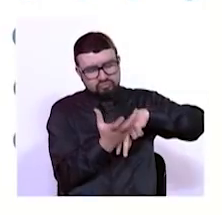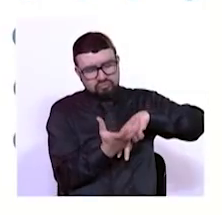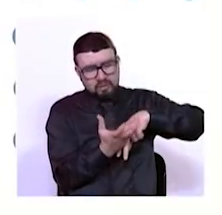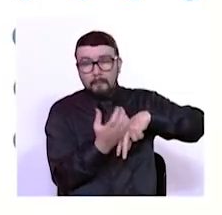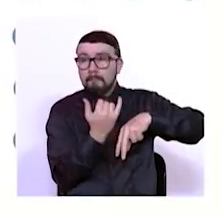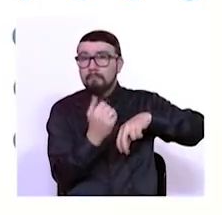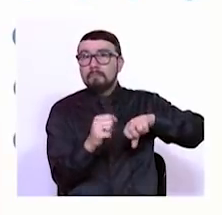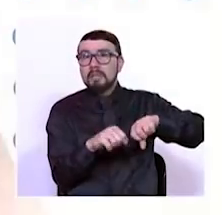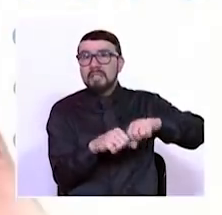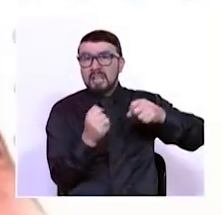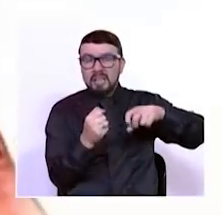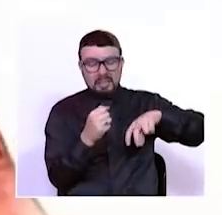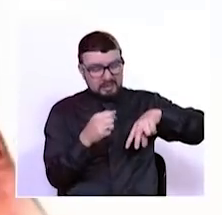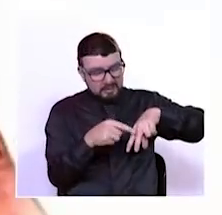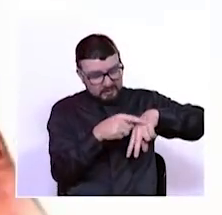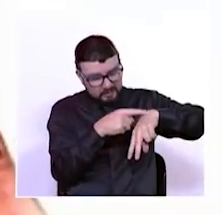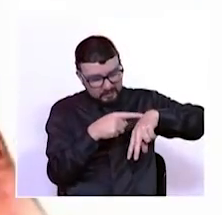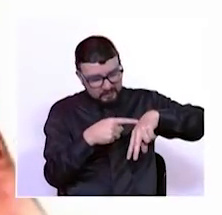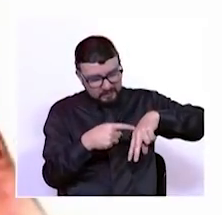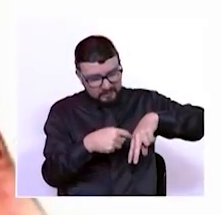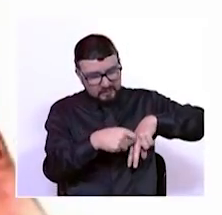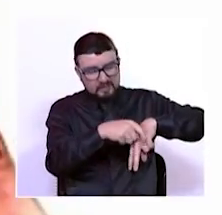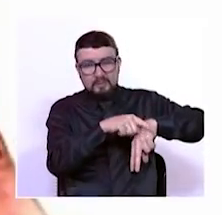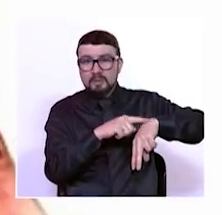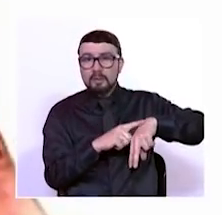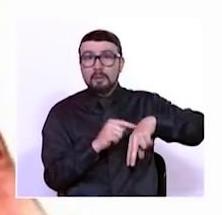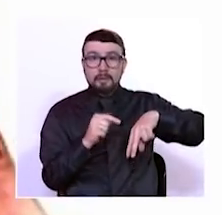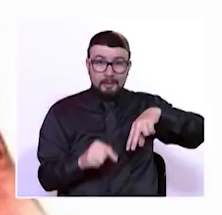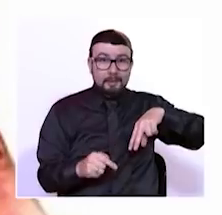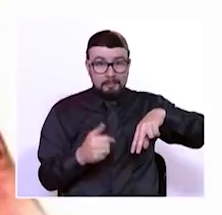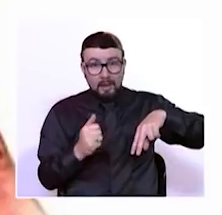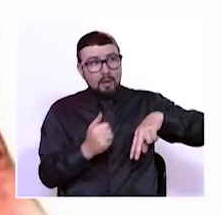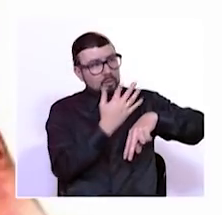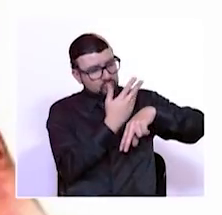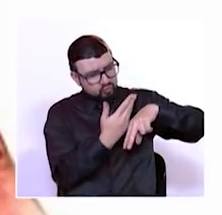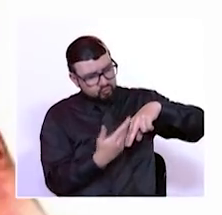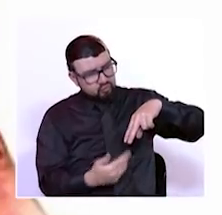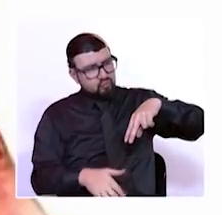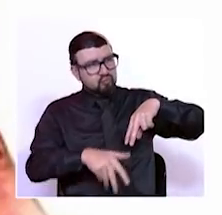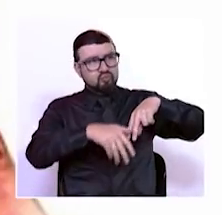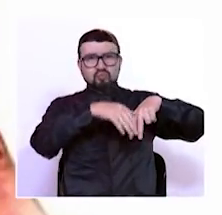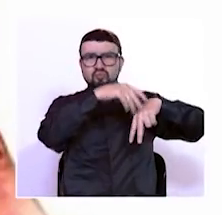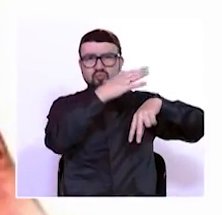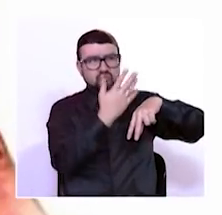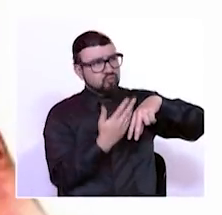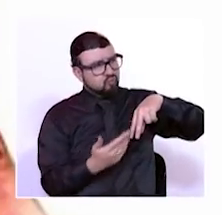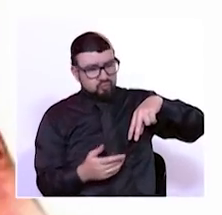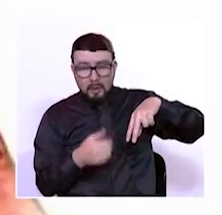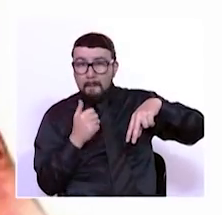deforman anatómicamente y entonces no van a dar un buen llenado, como lo estamos viendo en la